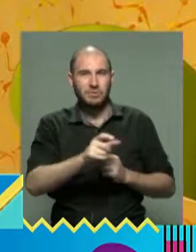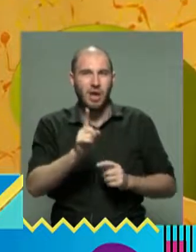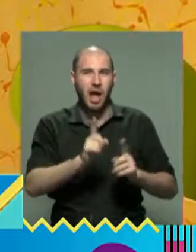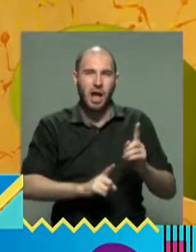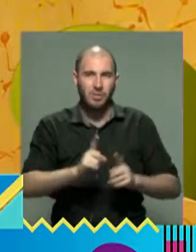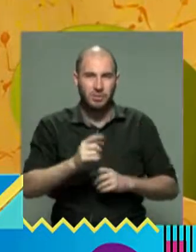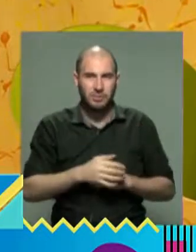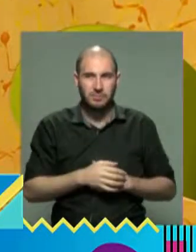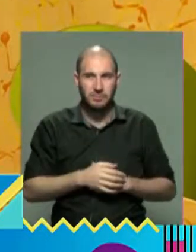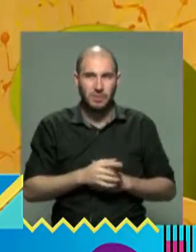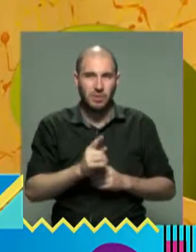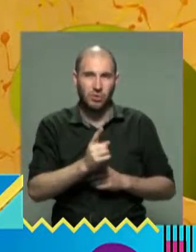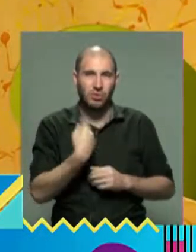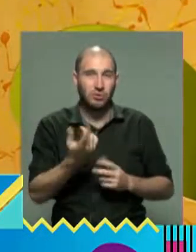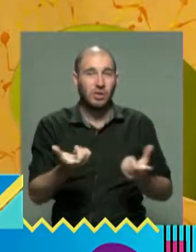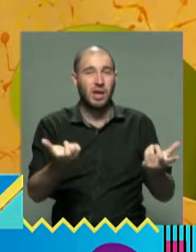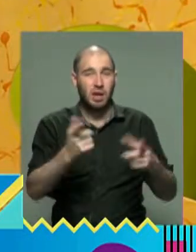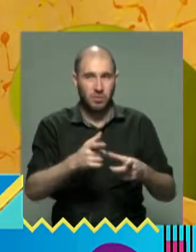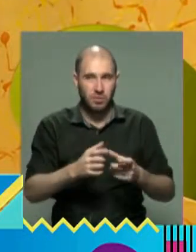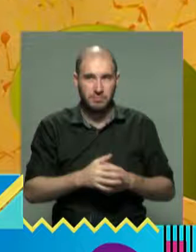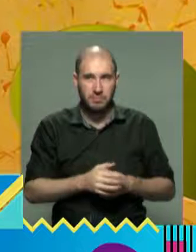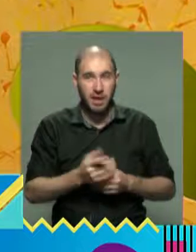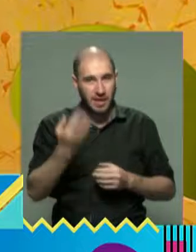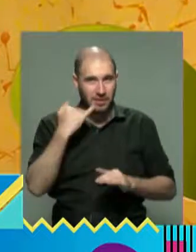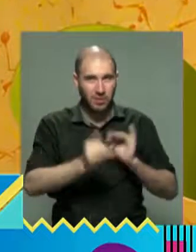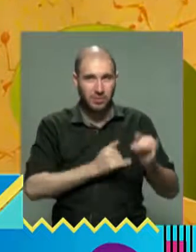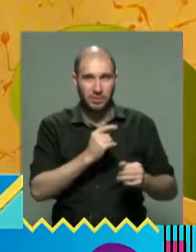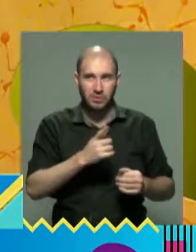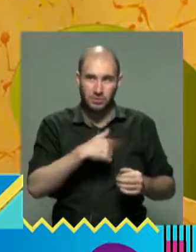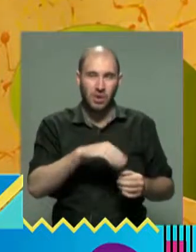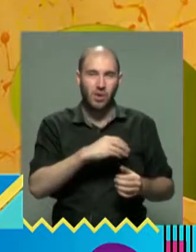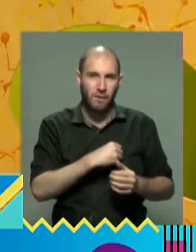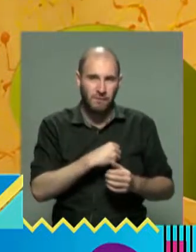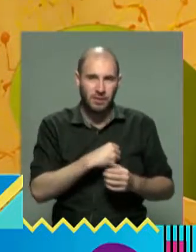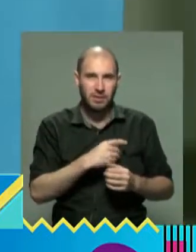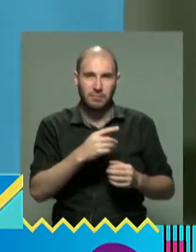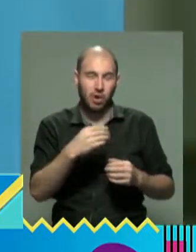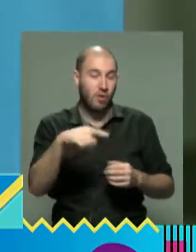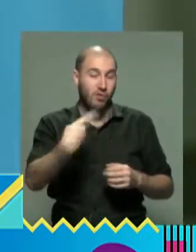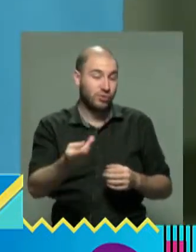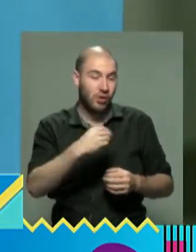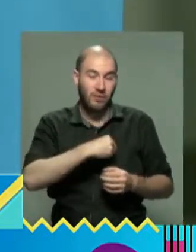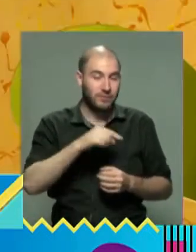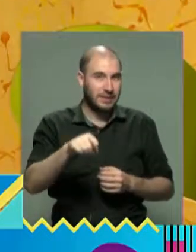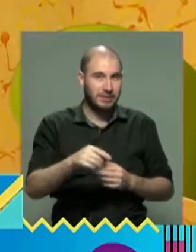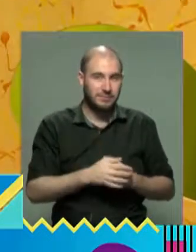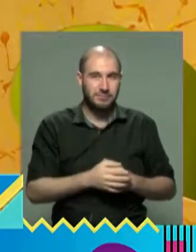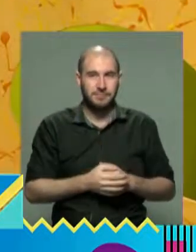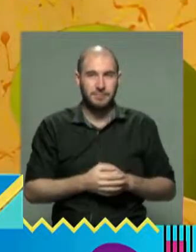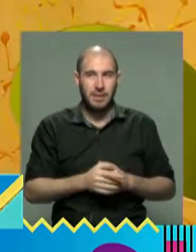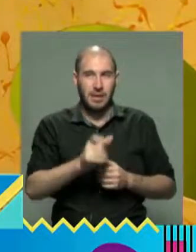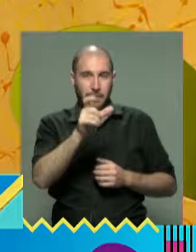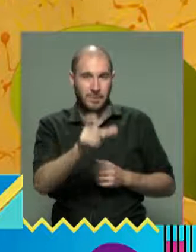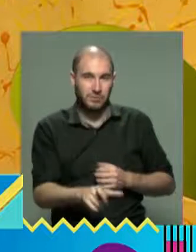veces... nosotros hacemos reuniones y, como dije antes, tenemos que confiar 100% en el otro. En el otro, tal cual. Y nos pasó de